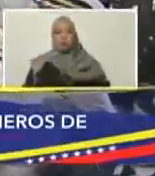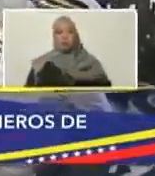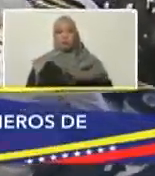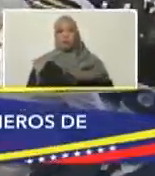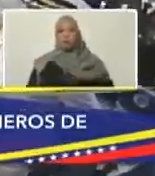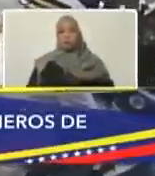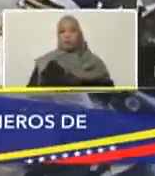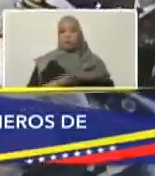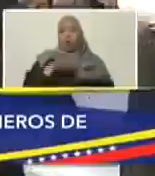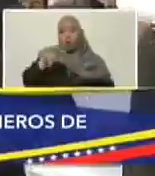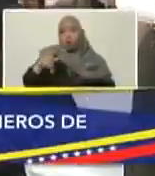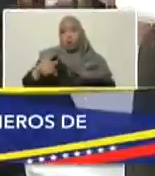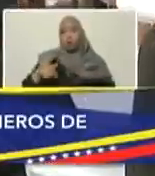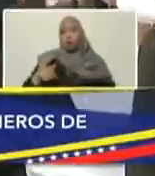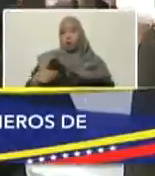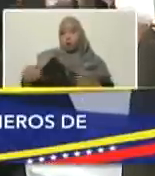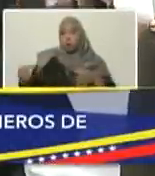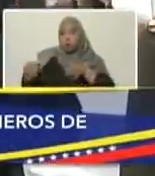Hemos pasado